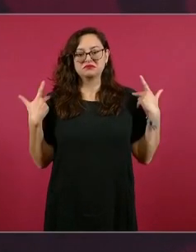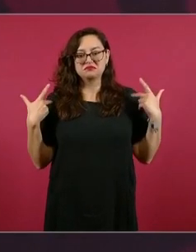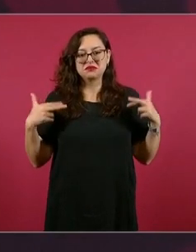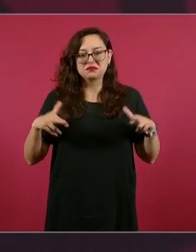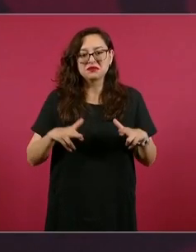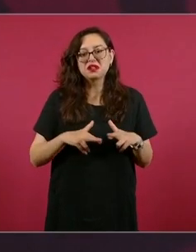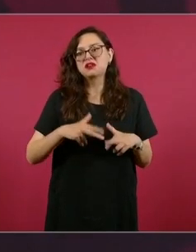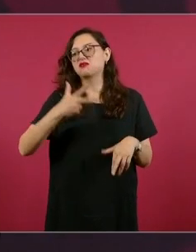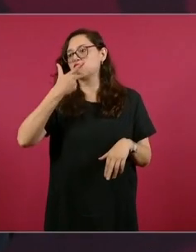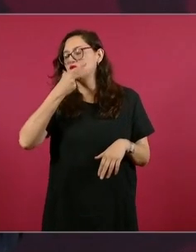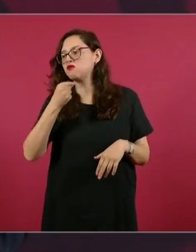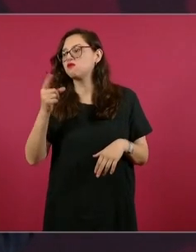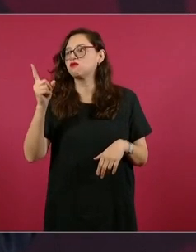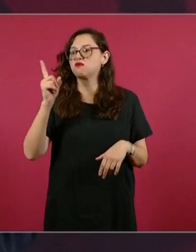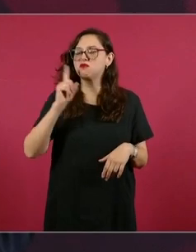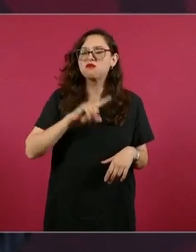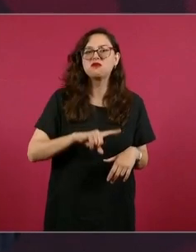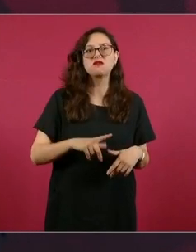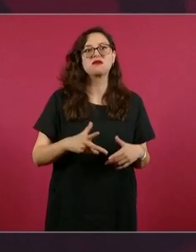maestras, maestros,